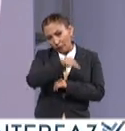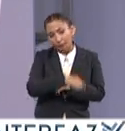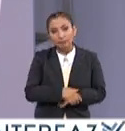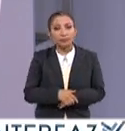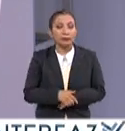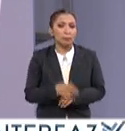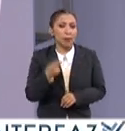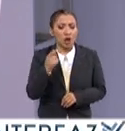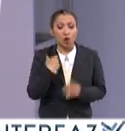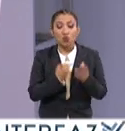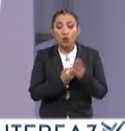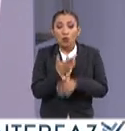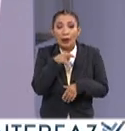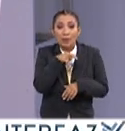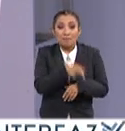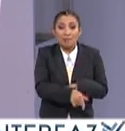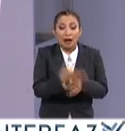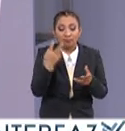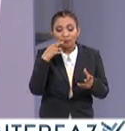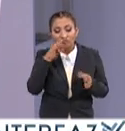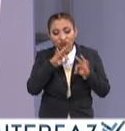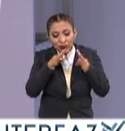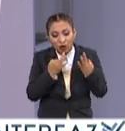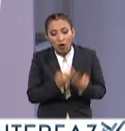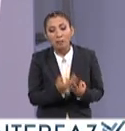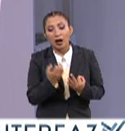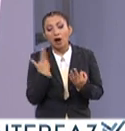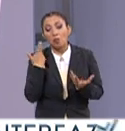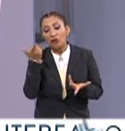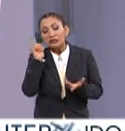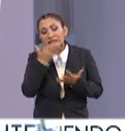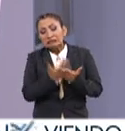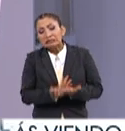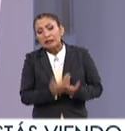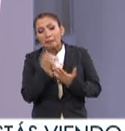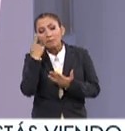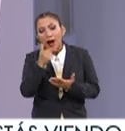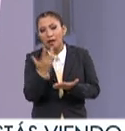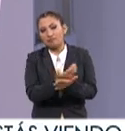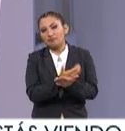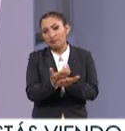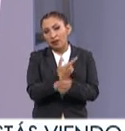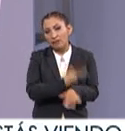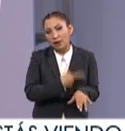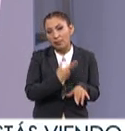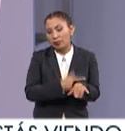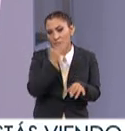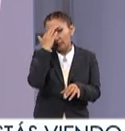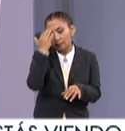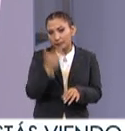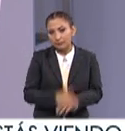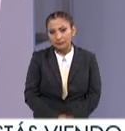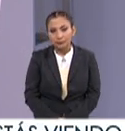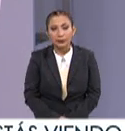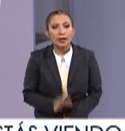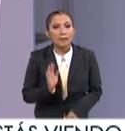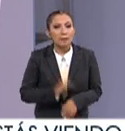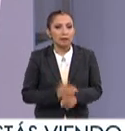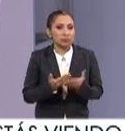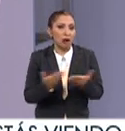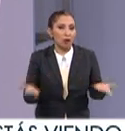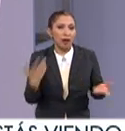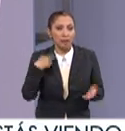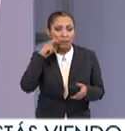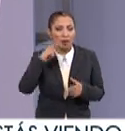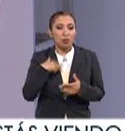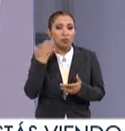pero es una nueva visión y una nueva esperanza para esta enfermedad que es tan terrible, ¿no? Sobre todo ahora que